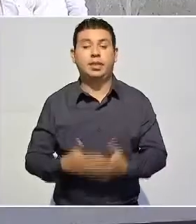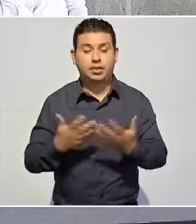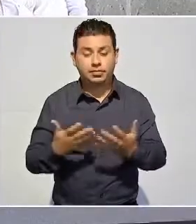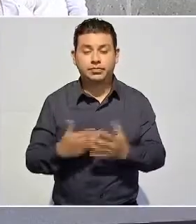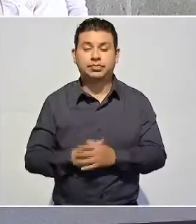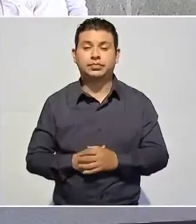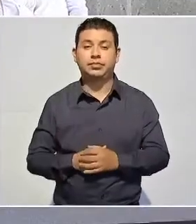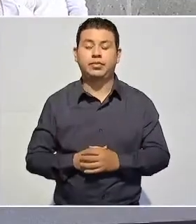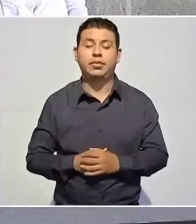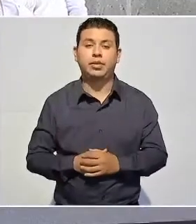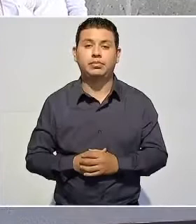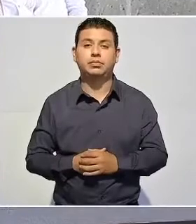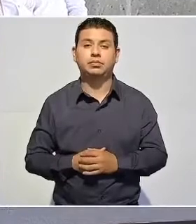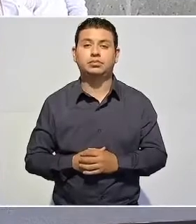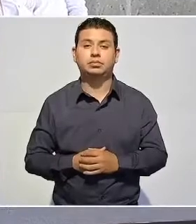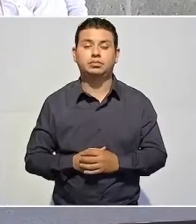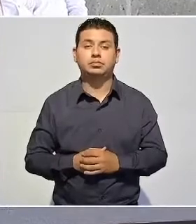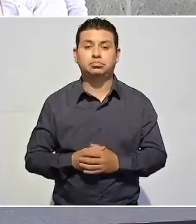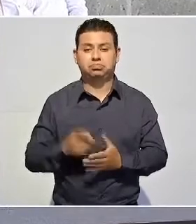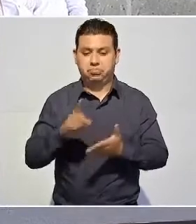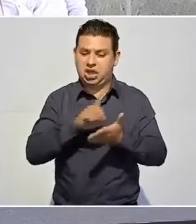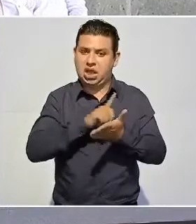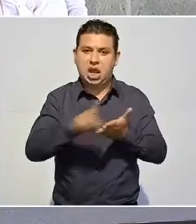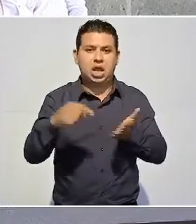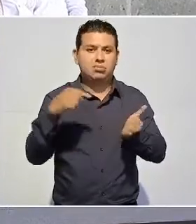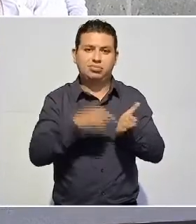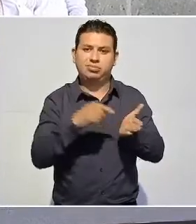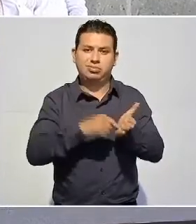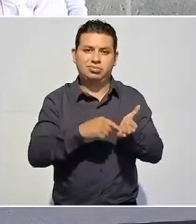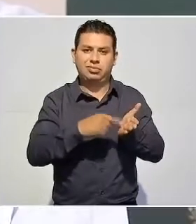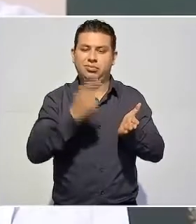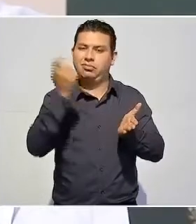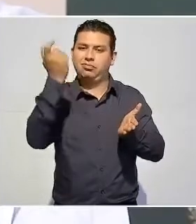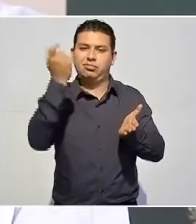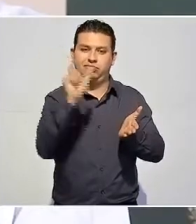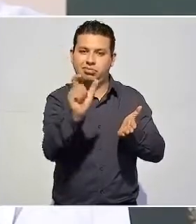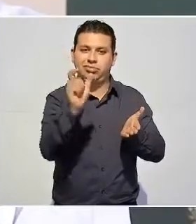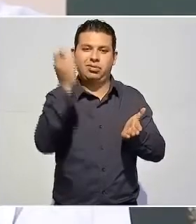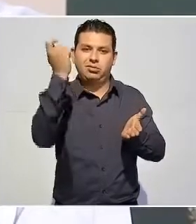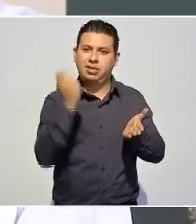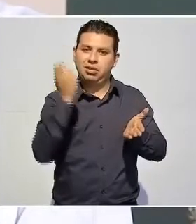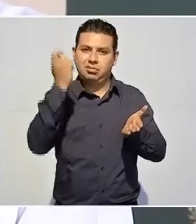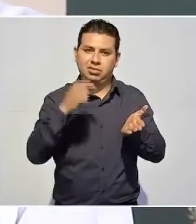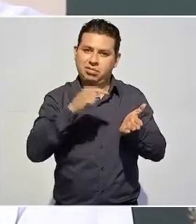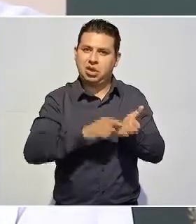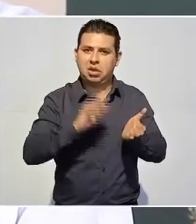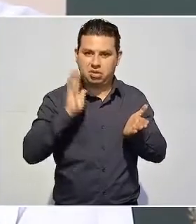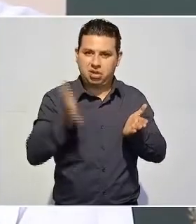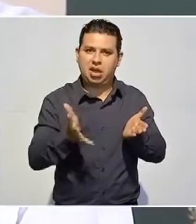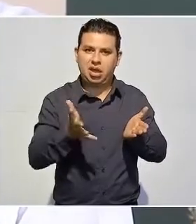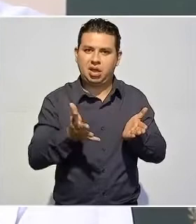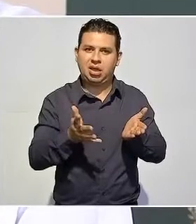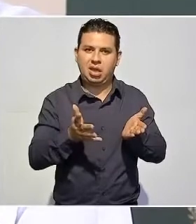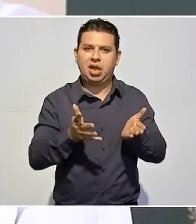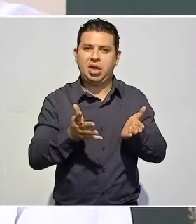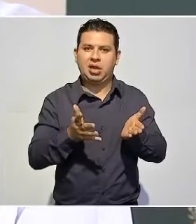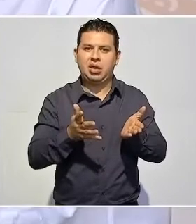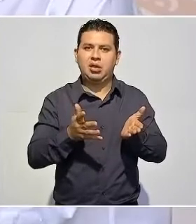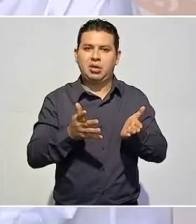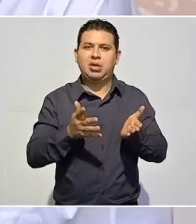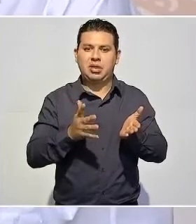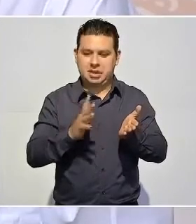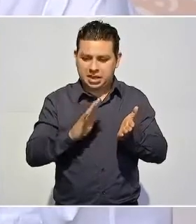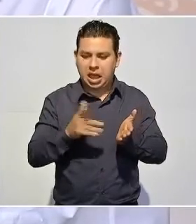Además, este derecho a la pensión está ya elevado a